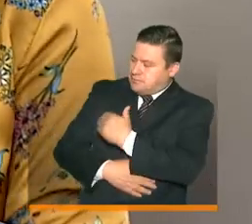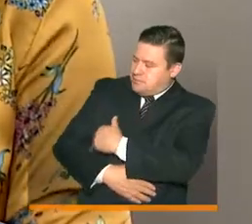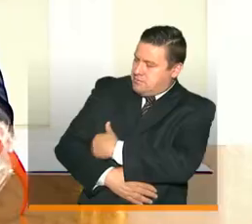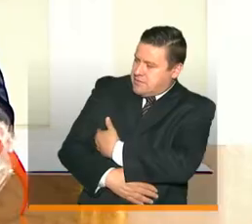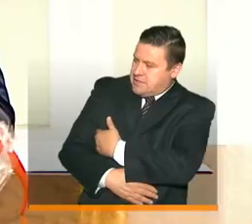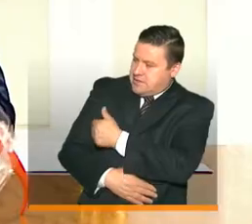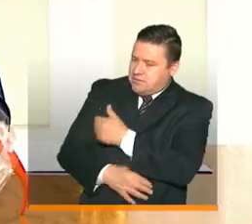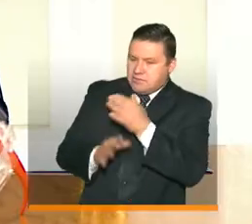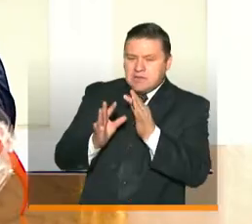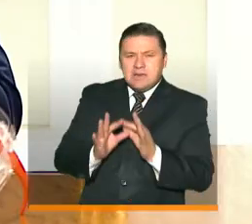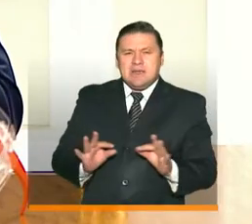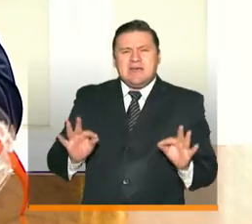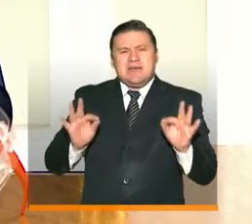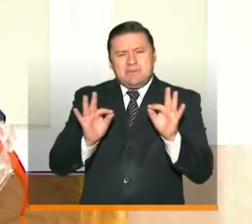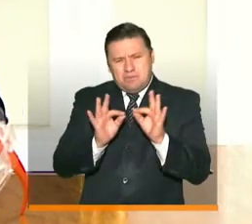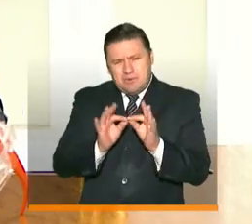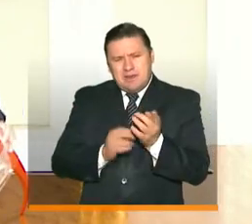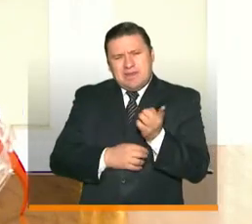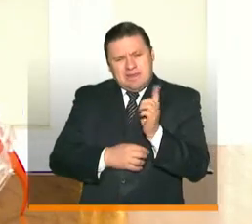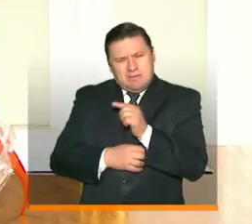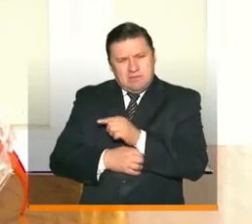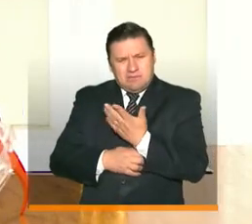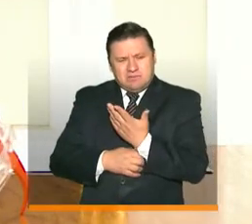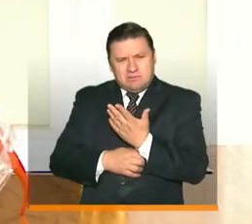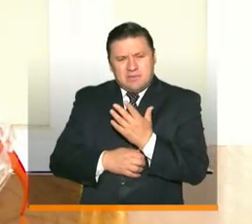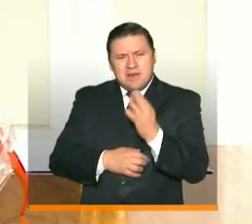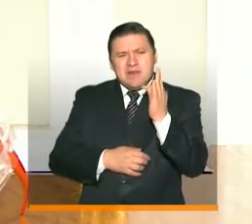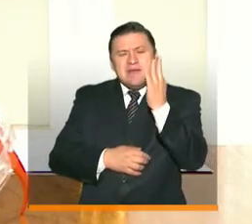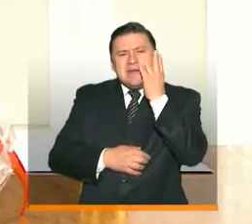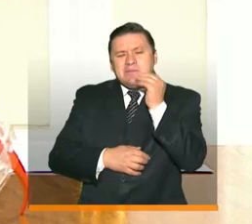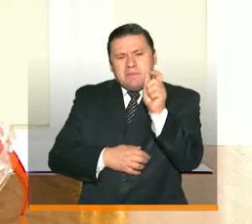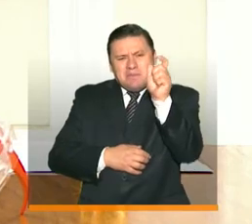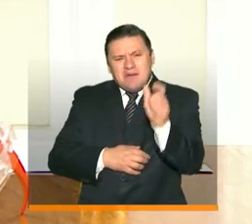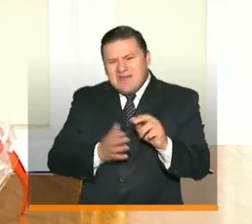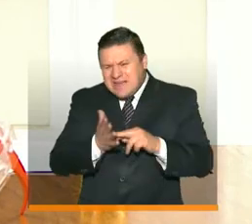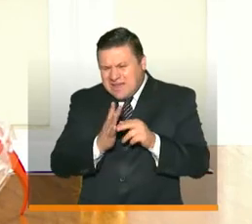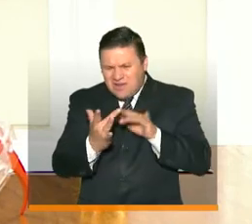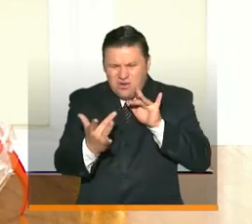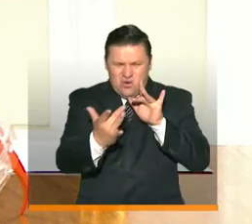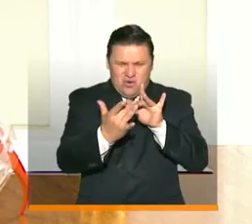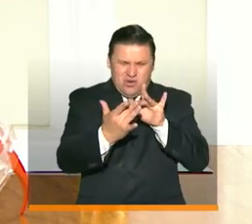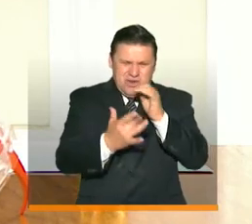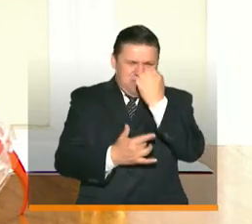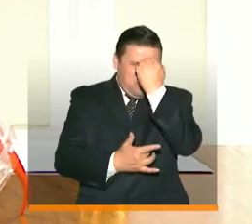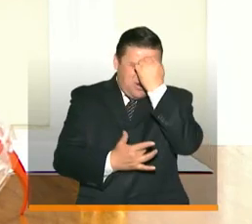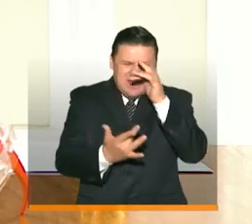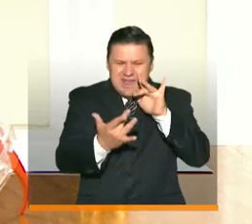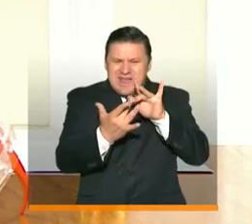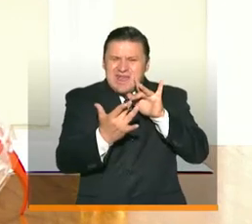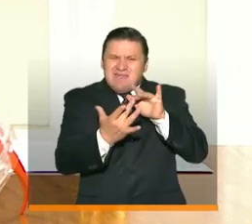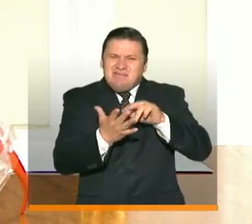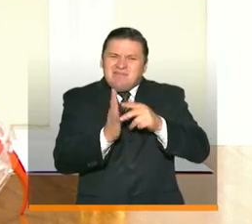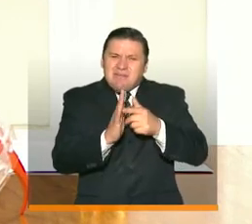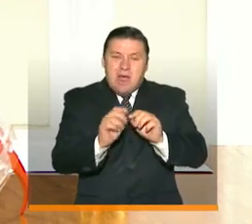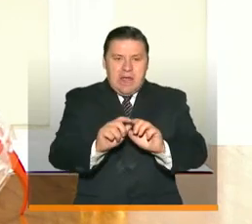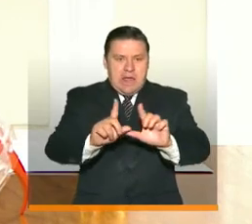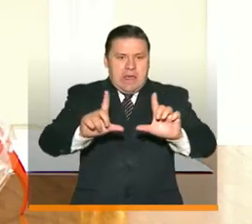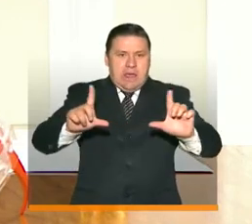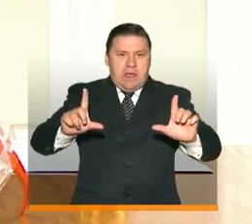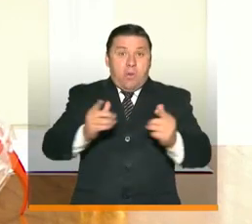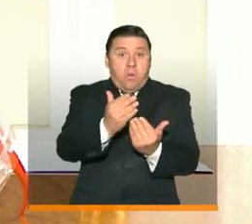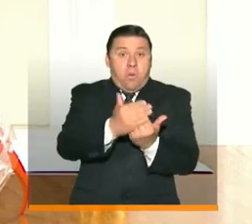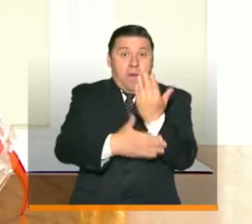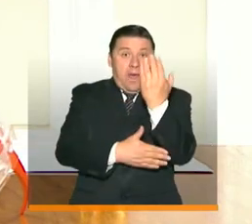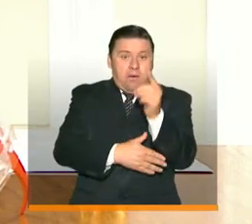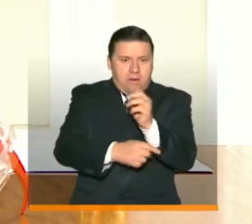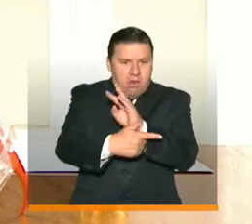yo creo que es importante también que tengamos ese testimonio de qué es Contacto Maestro, porque es una plataforma